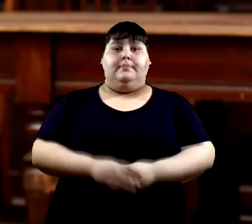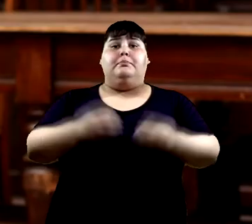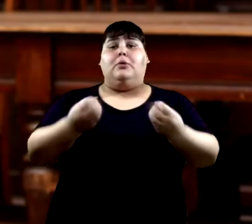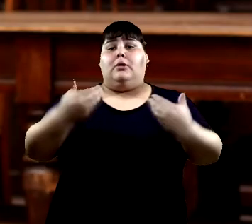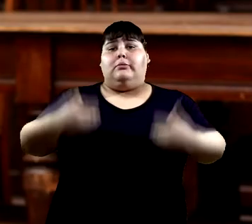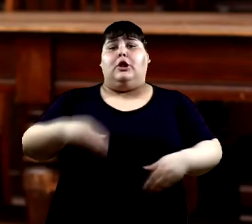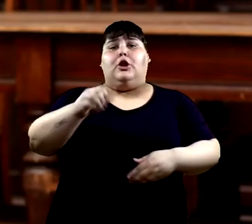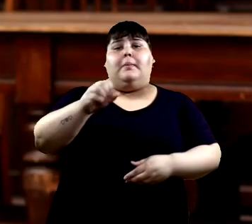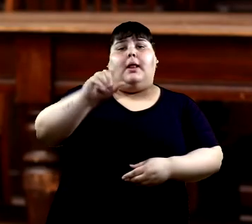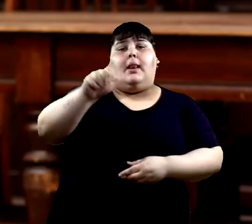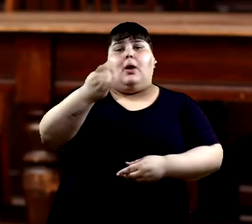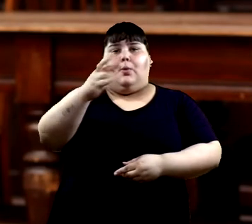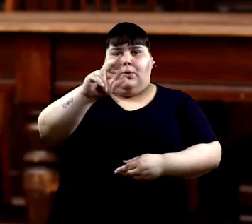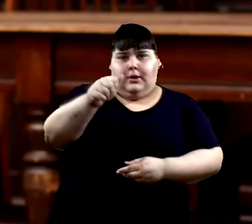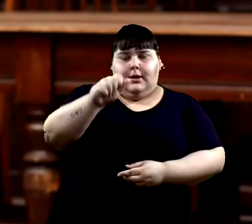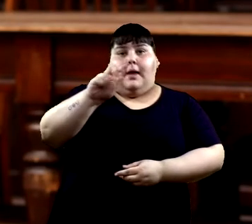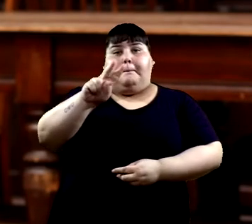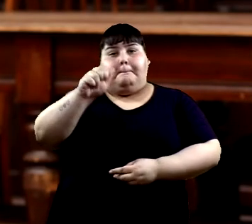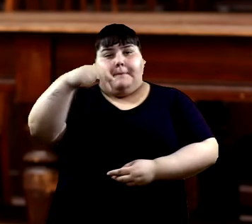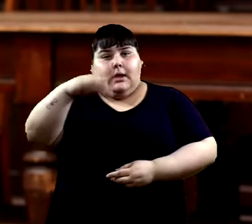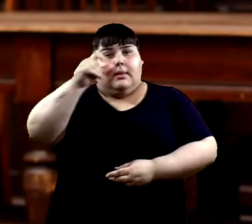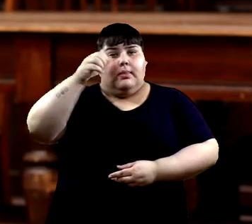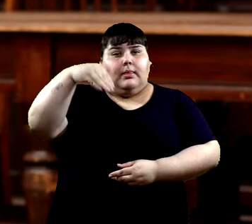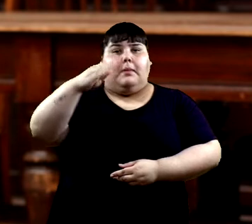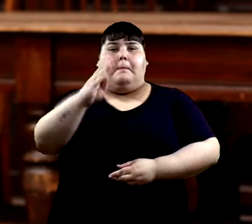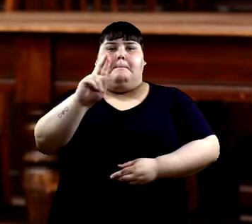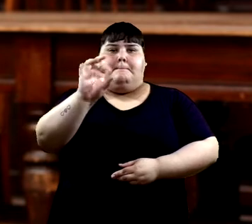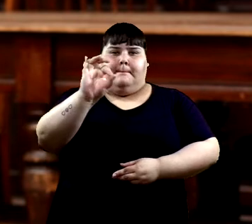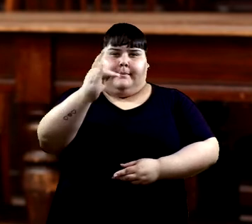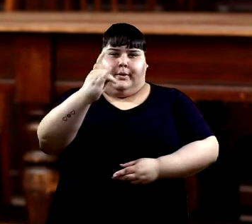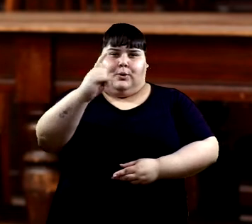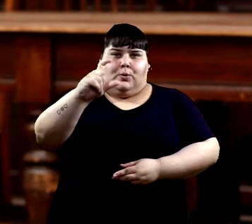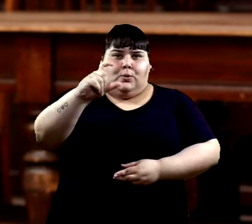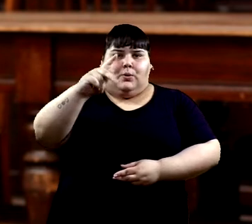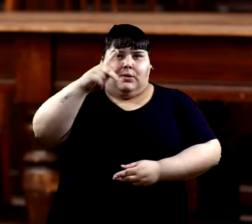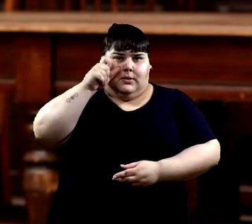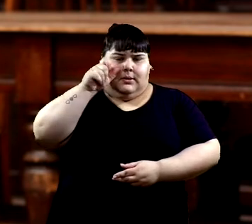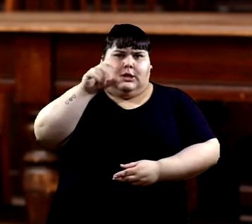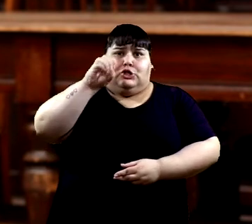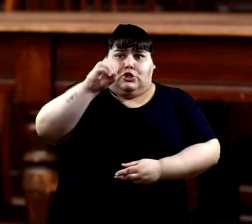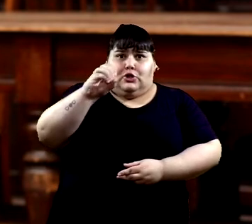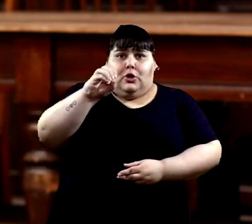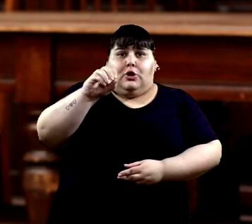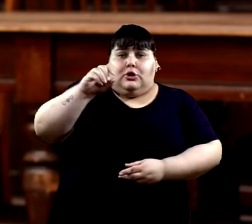bueno mi nombre es laura van den broucke este no soy mi nombre espero